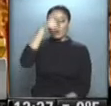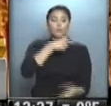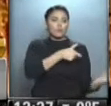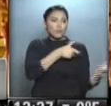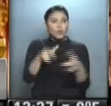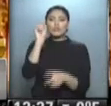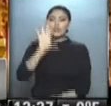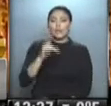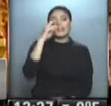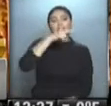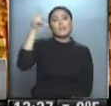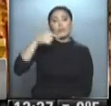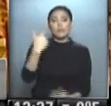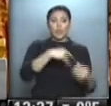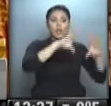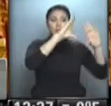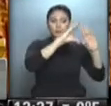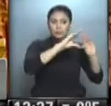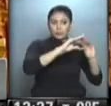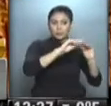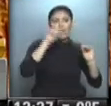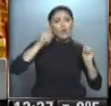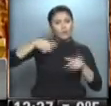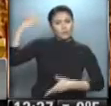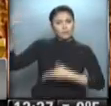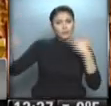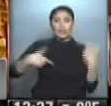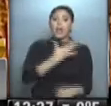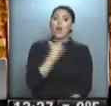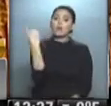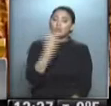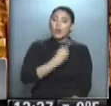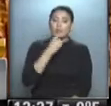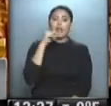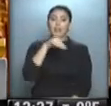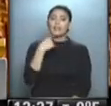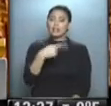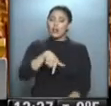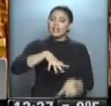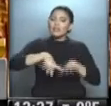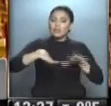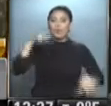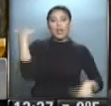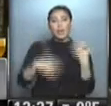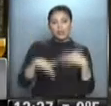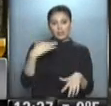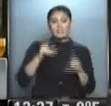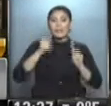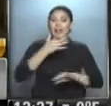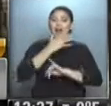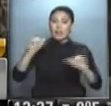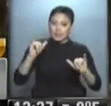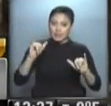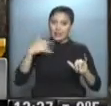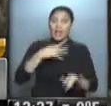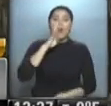el 7% de estos incendios y las autoridades locales decretaron el estado de emergencia y avisaron